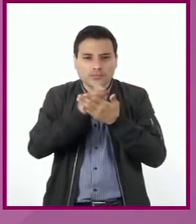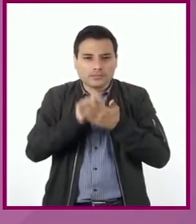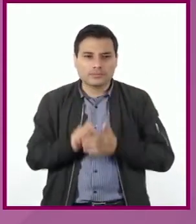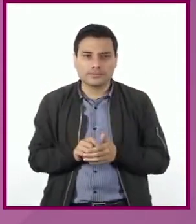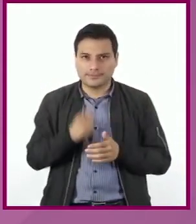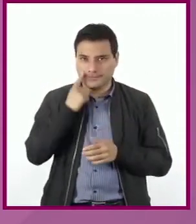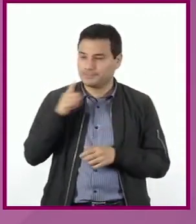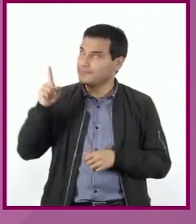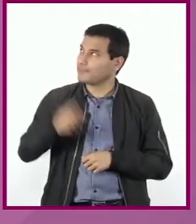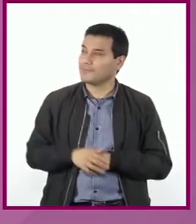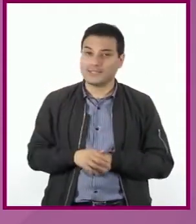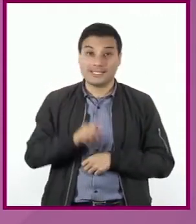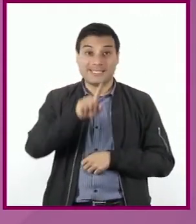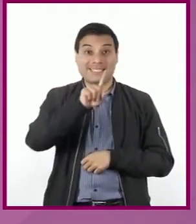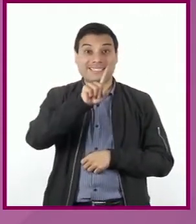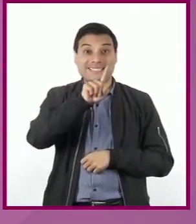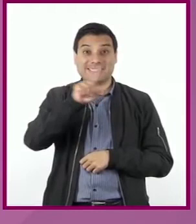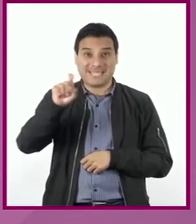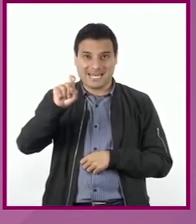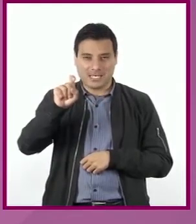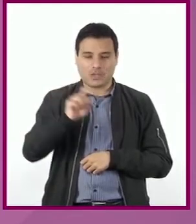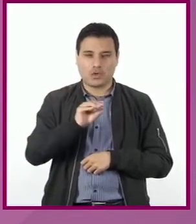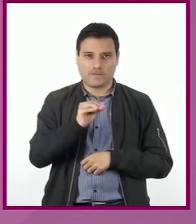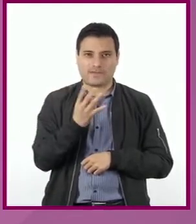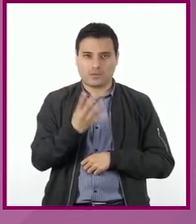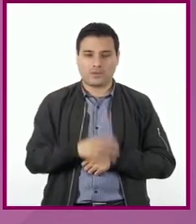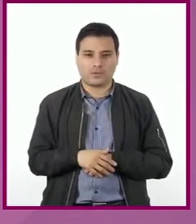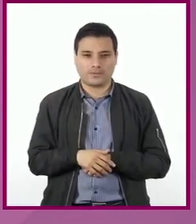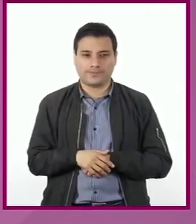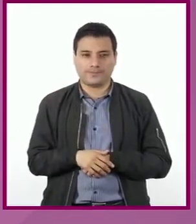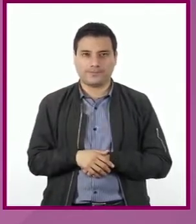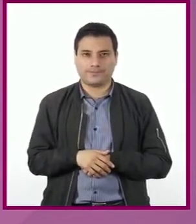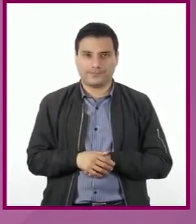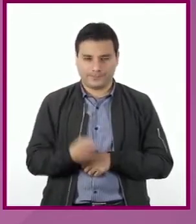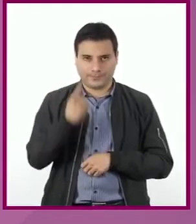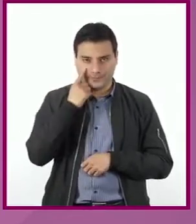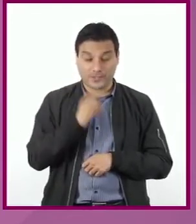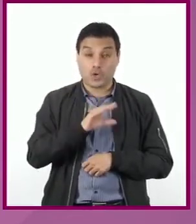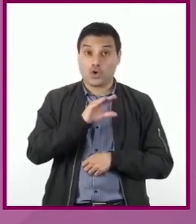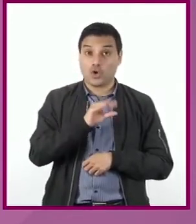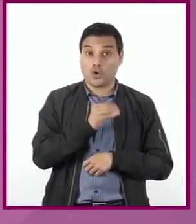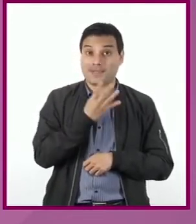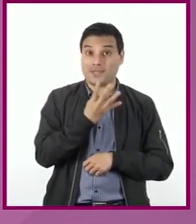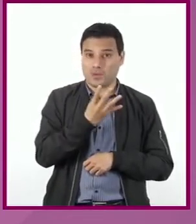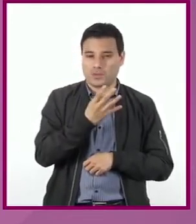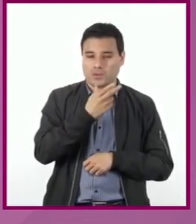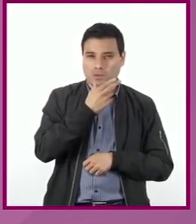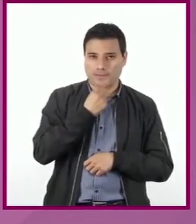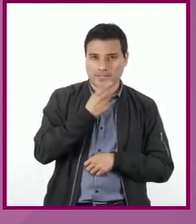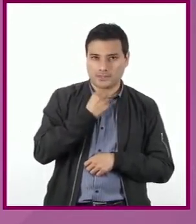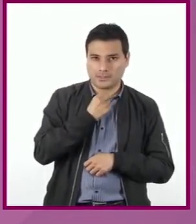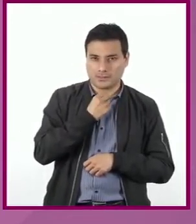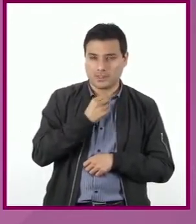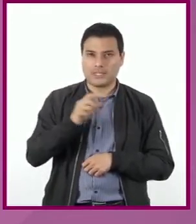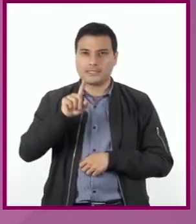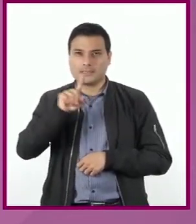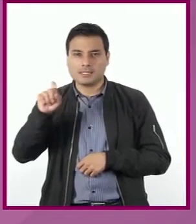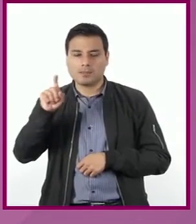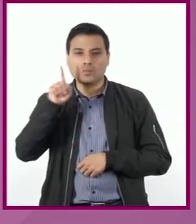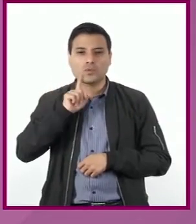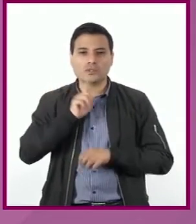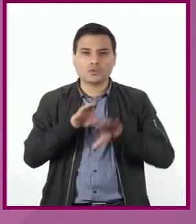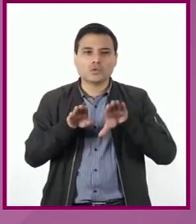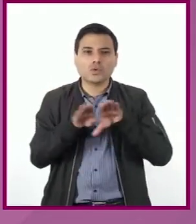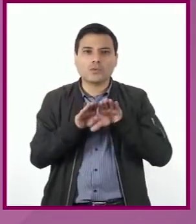194avos. Para representar la razón 94 varones por cada 100 mujeres, se puede escribir como la